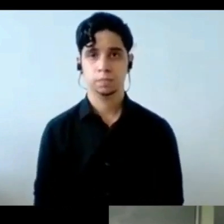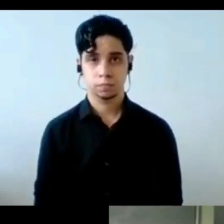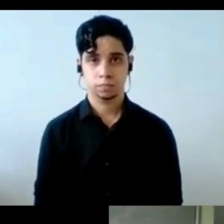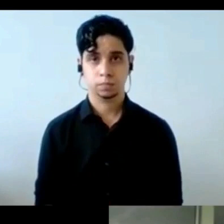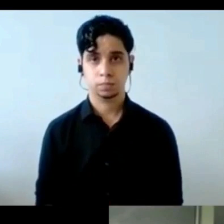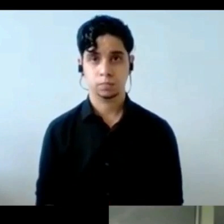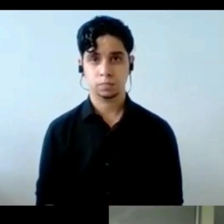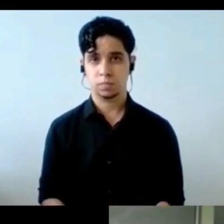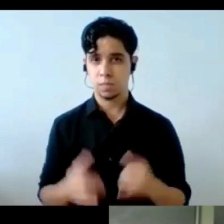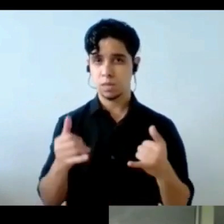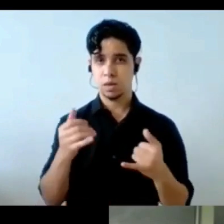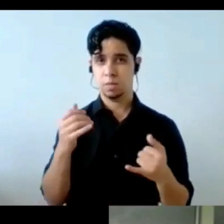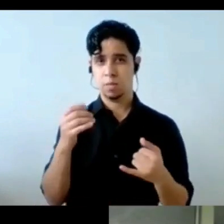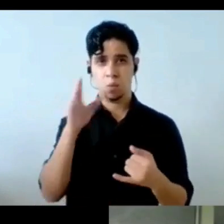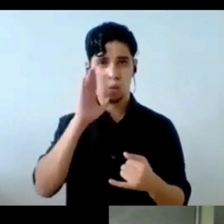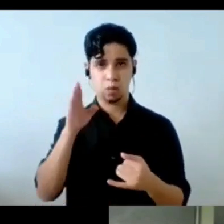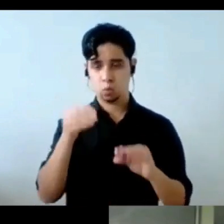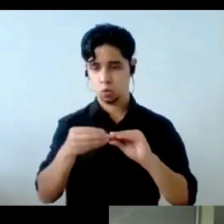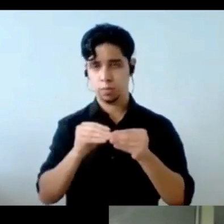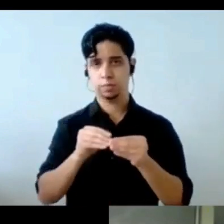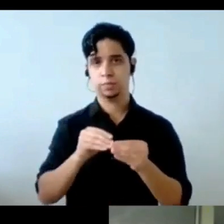ahora mismo el numerito de teléfono, que es el